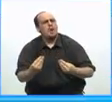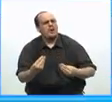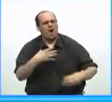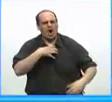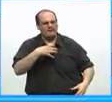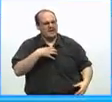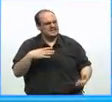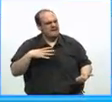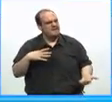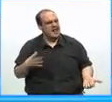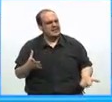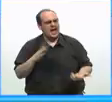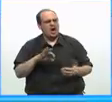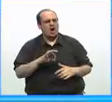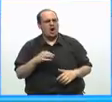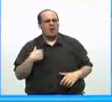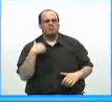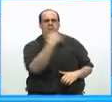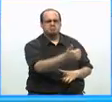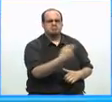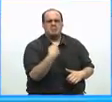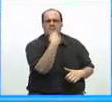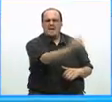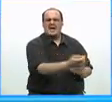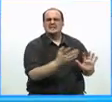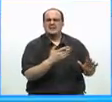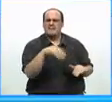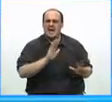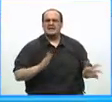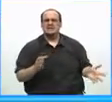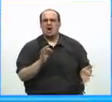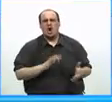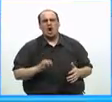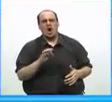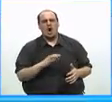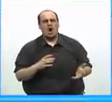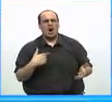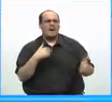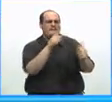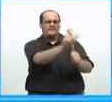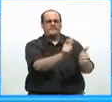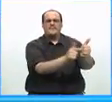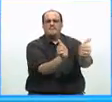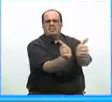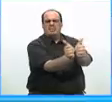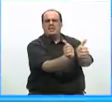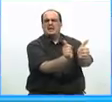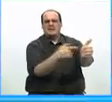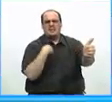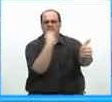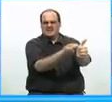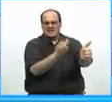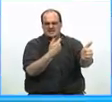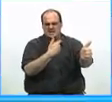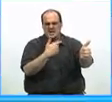dársela más Aunque de repente tenga una marca cerca entender que que él puede hacer la diferencia porque esto que vos decís yo lo